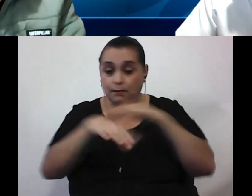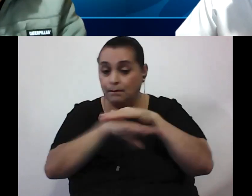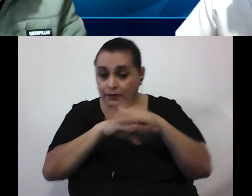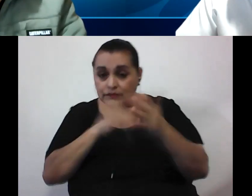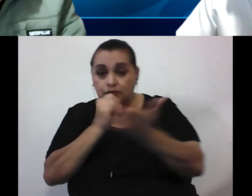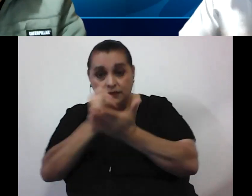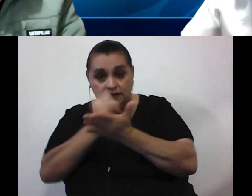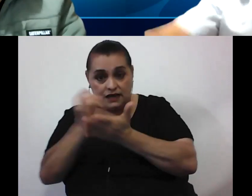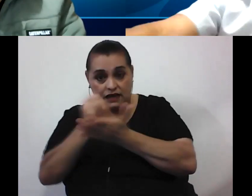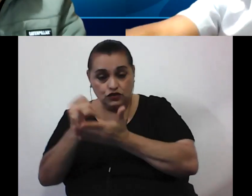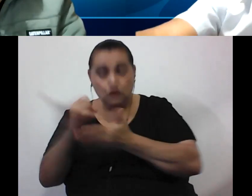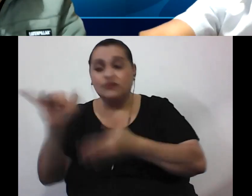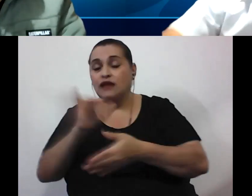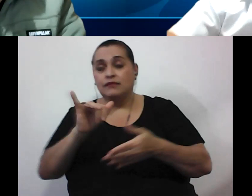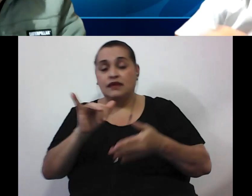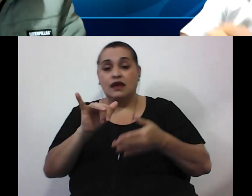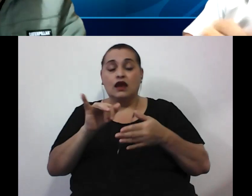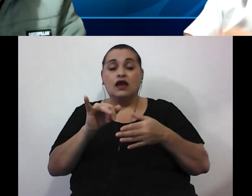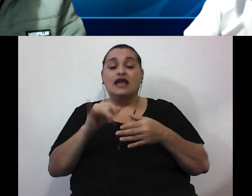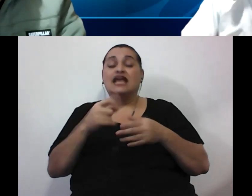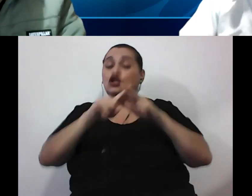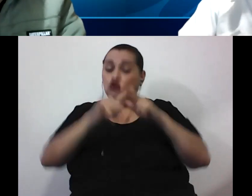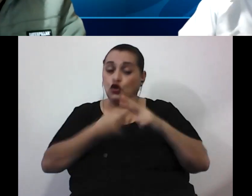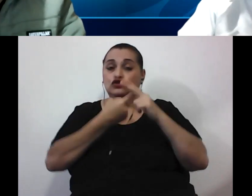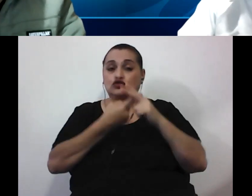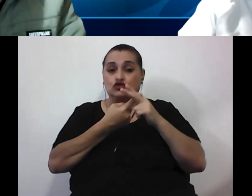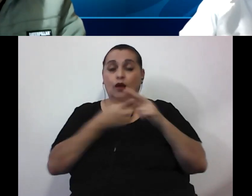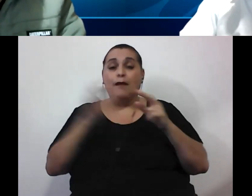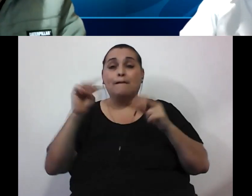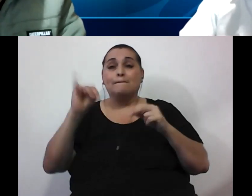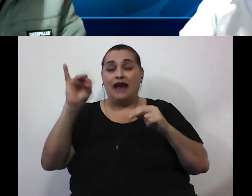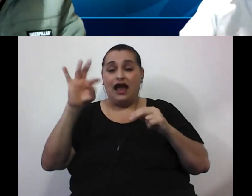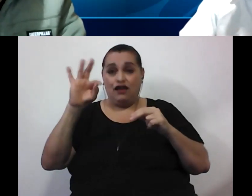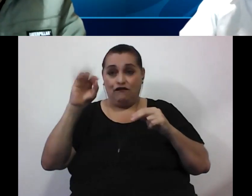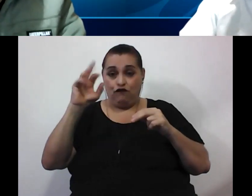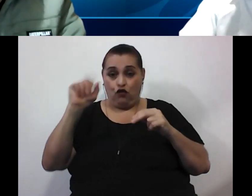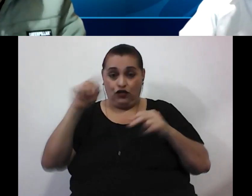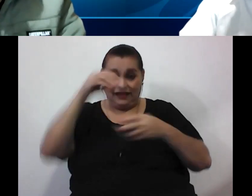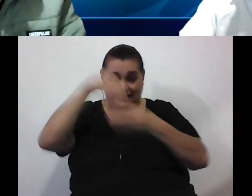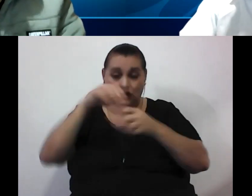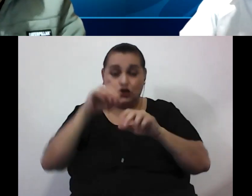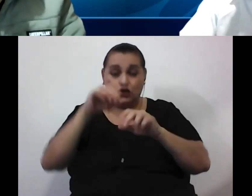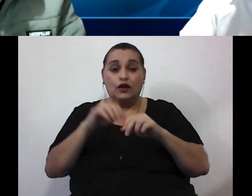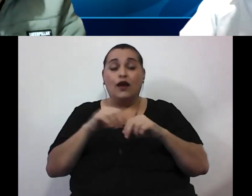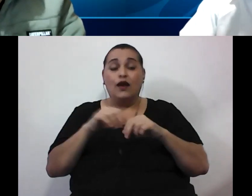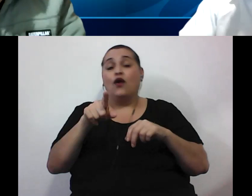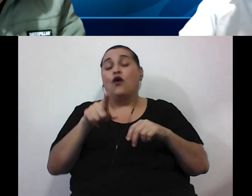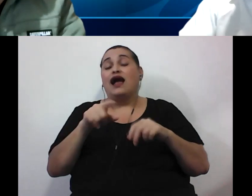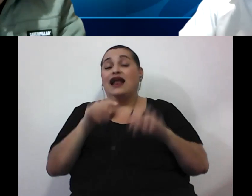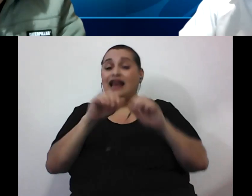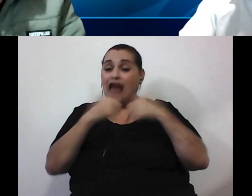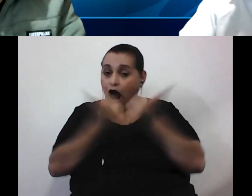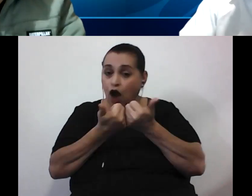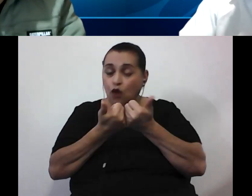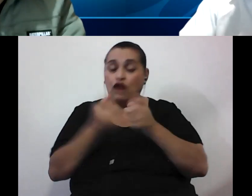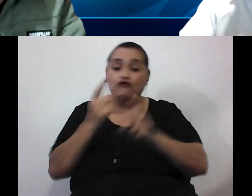investigación, incluso como la introducción del mindfulness a las aulas, la utilización del mindfulness, la regulación emocional a través de